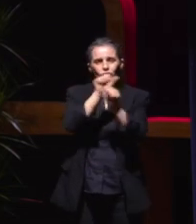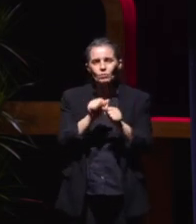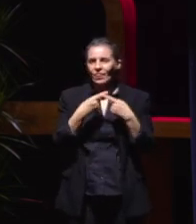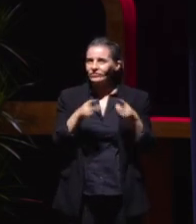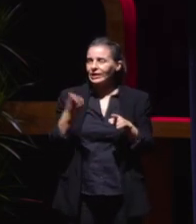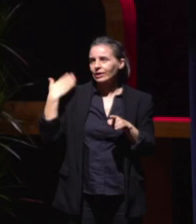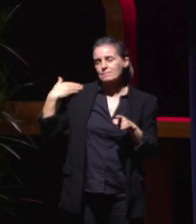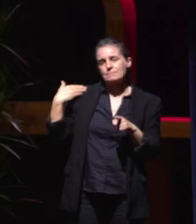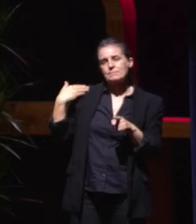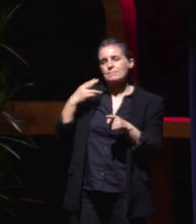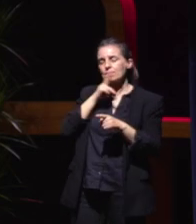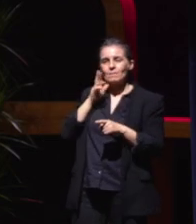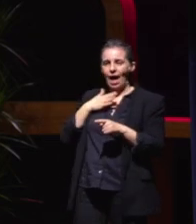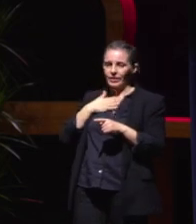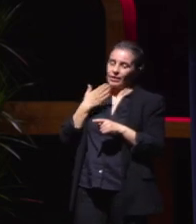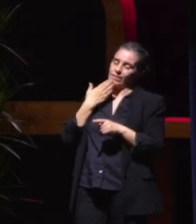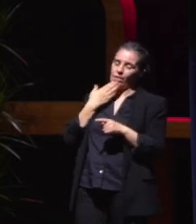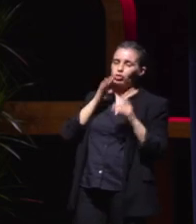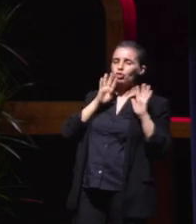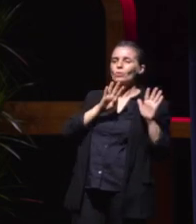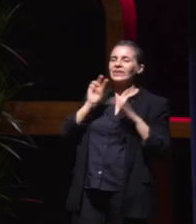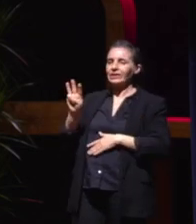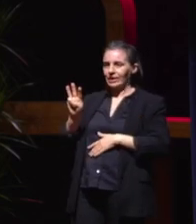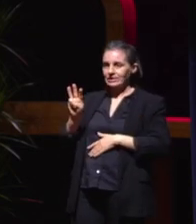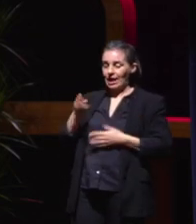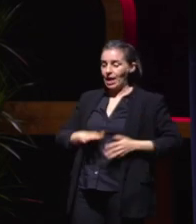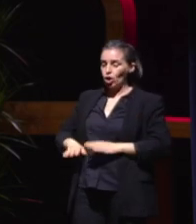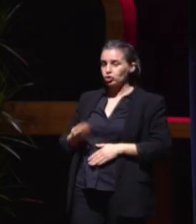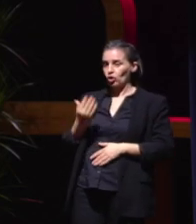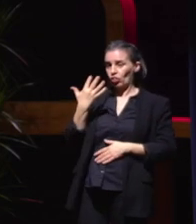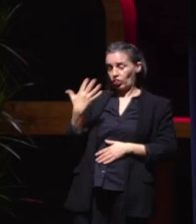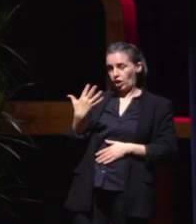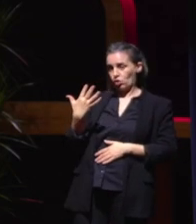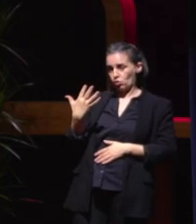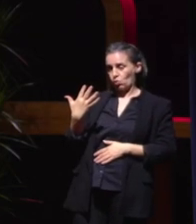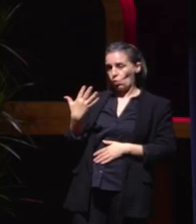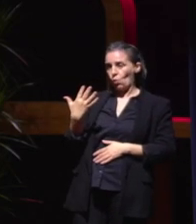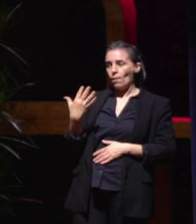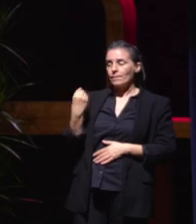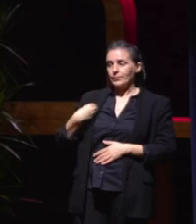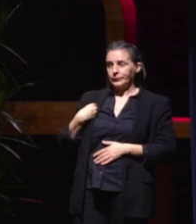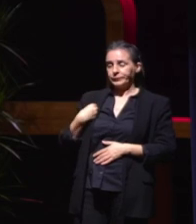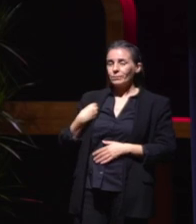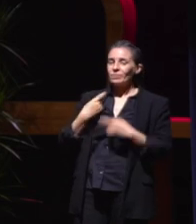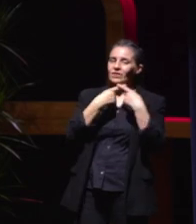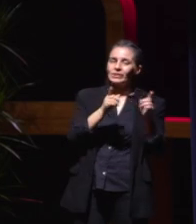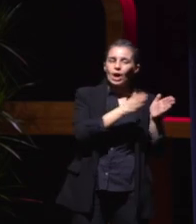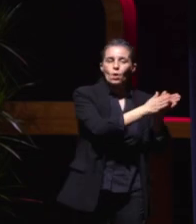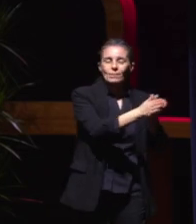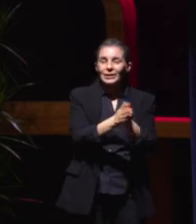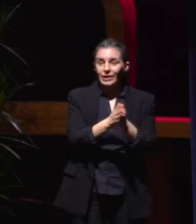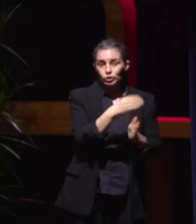que tiene 93 años y cinco hijos en ocho años y diferente de mis compañeras las